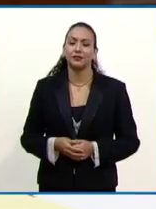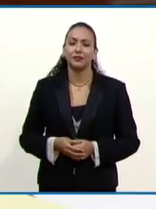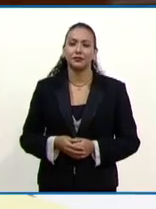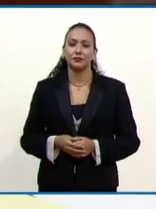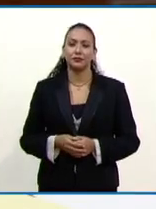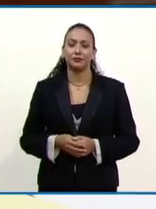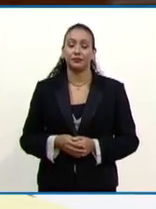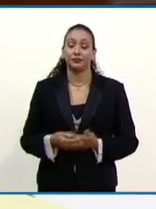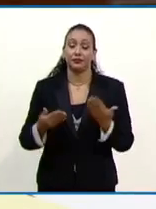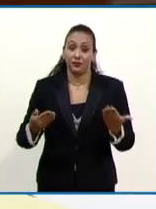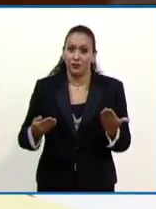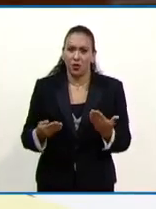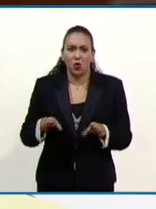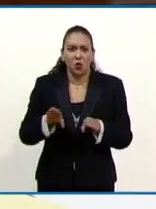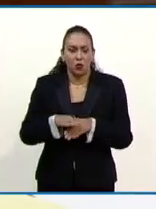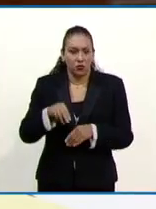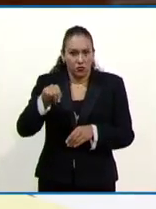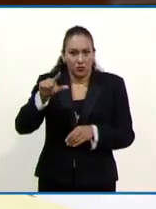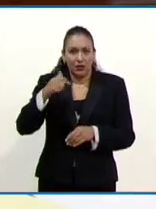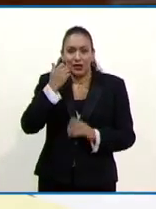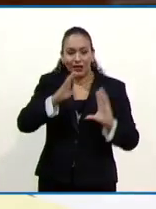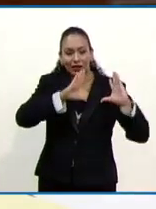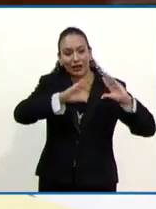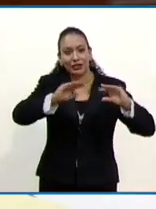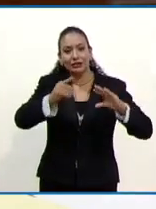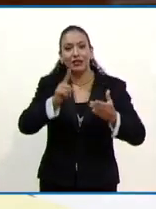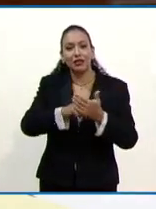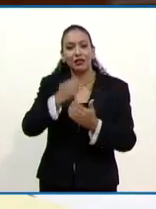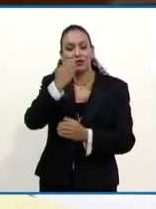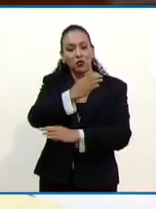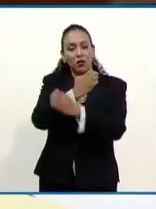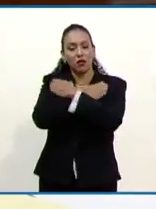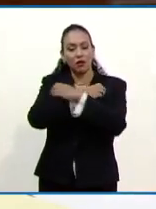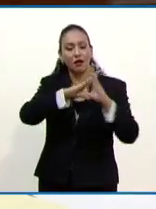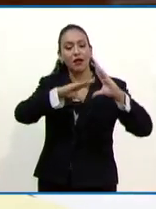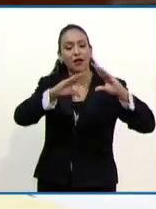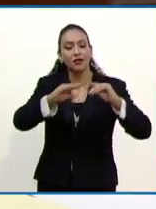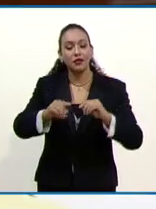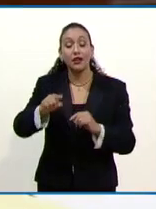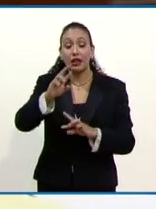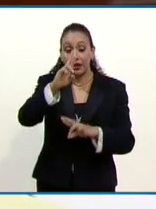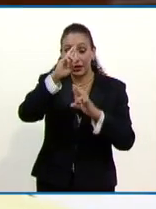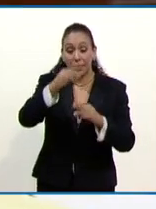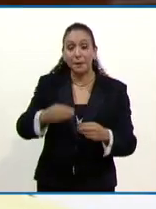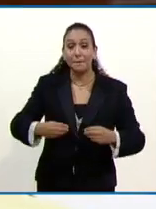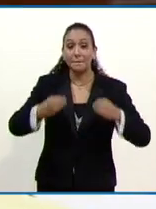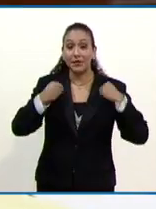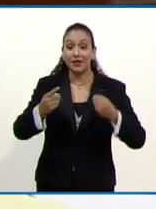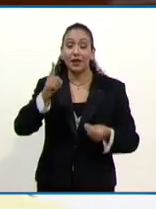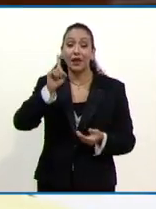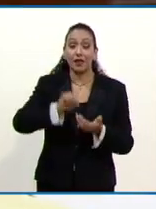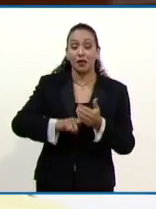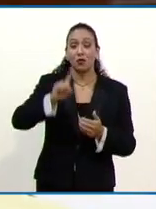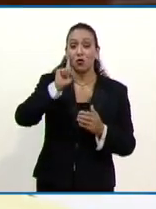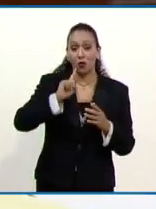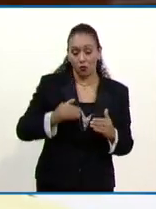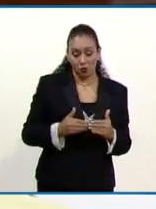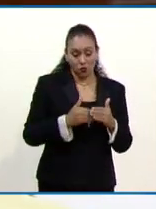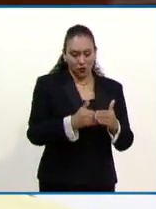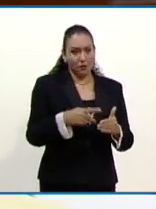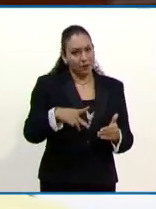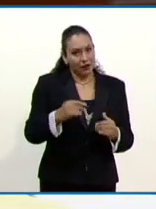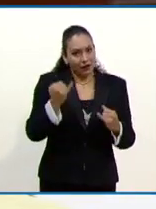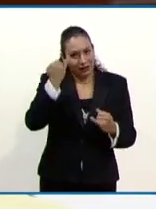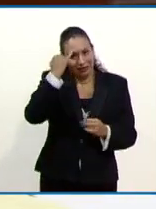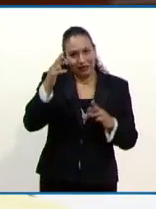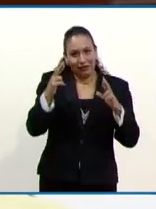El hecho de que el Estado, al impartir educación, no se compromete expresamente con una postura religiosa,